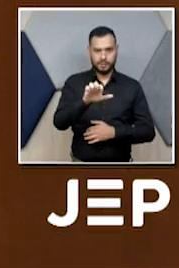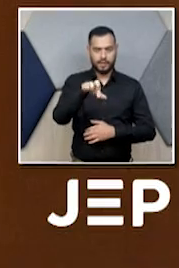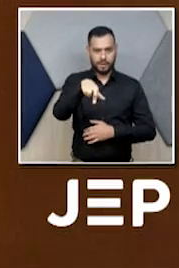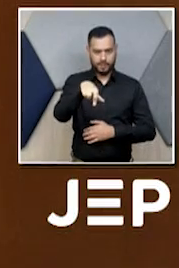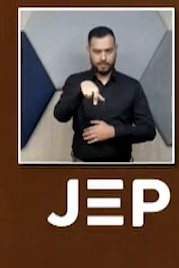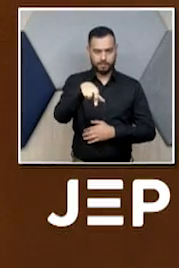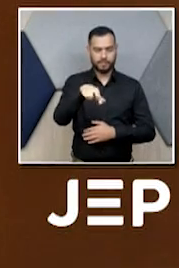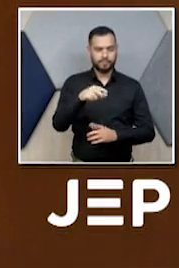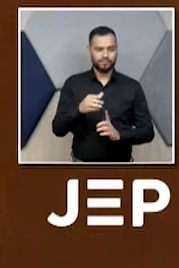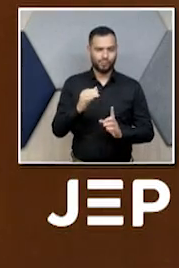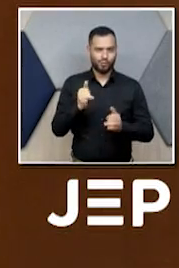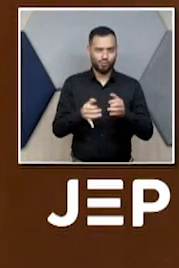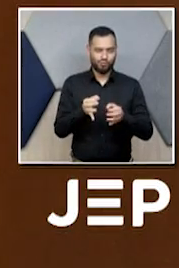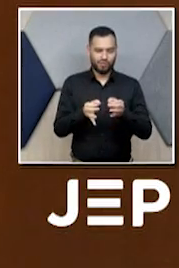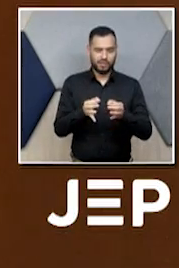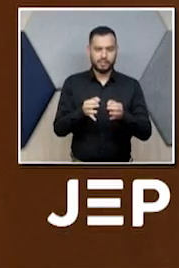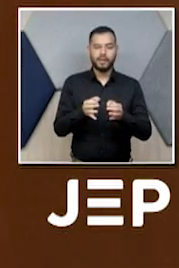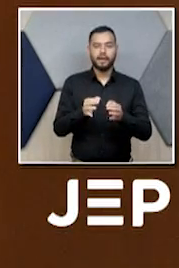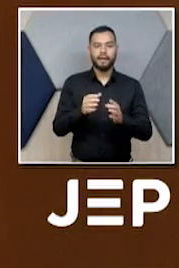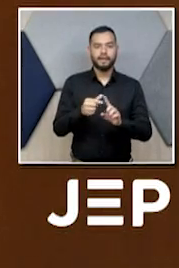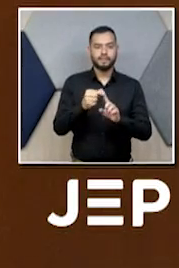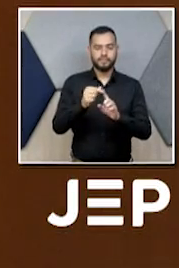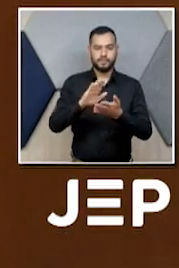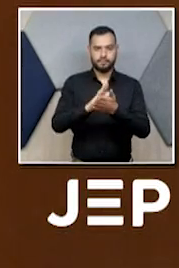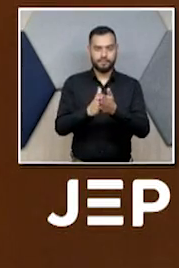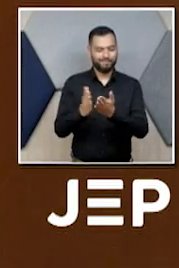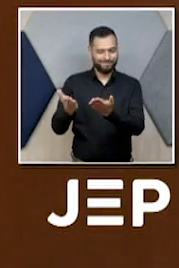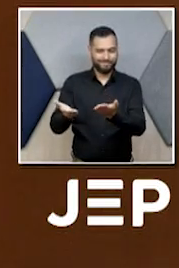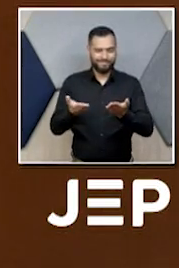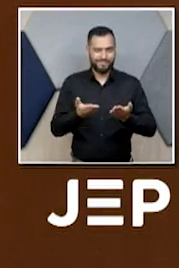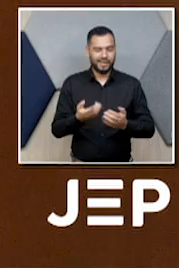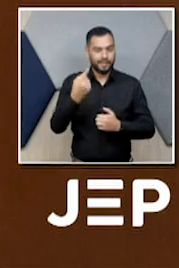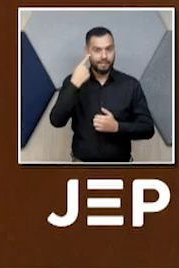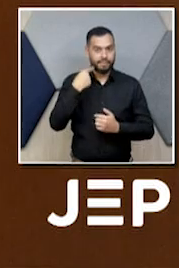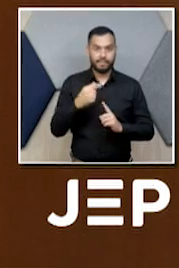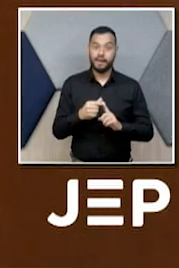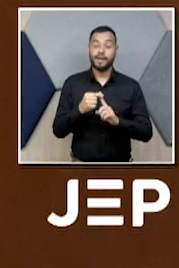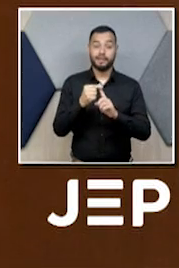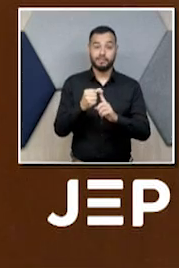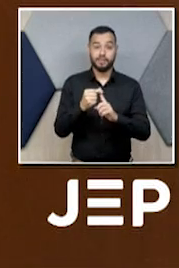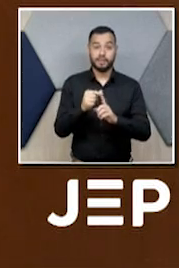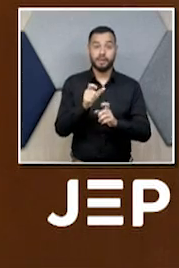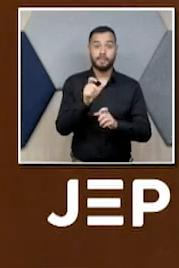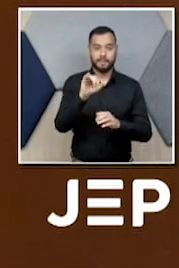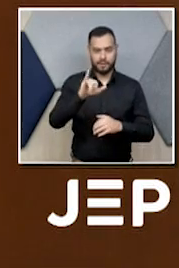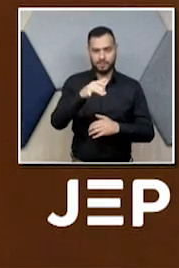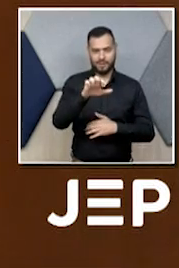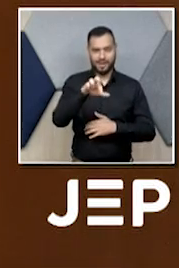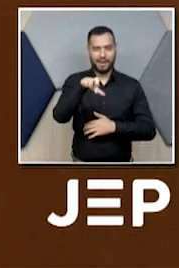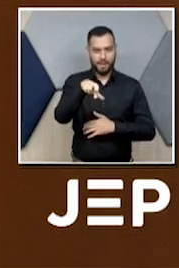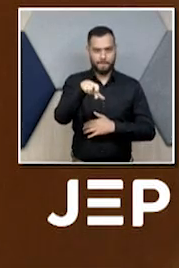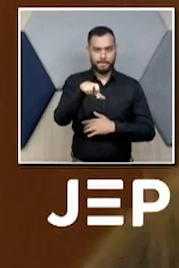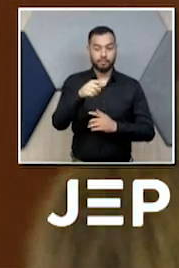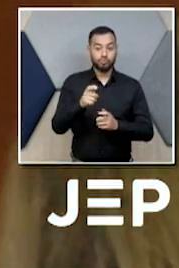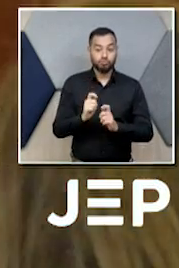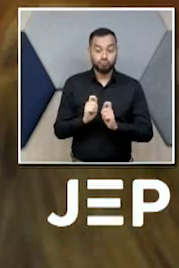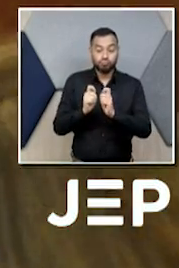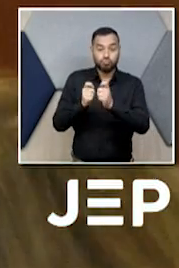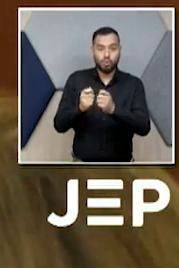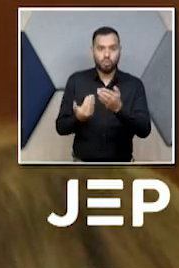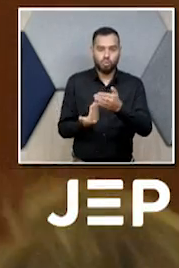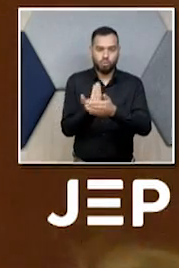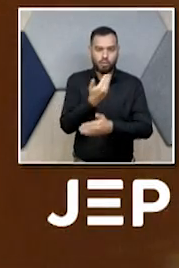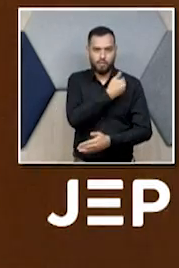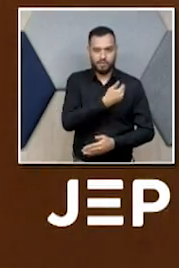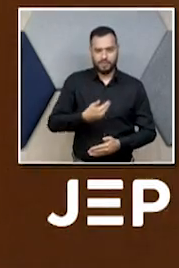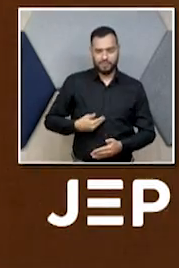la bienvenida a este día muy especial para la JEP, cuando asume el nuevo presidente, el magistrado Roberto Carlos Vidal